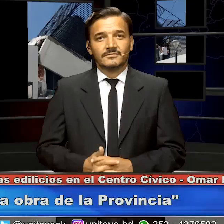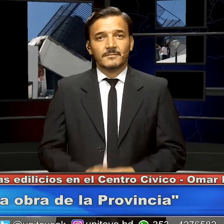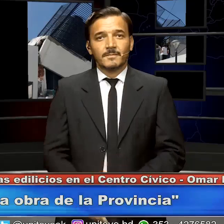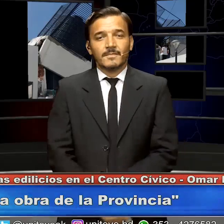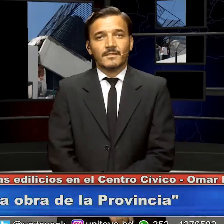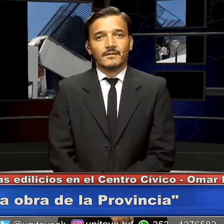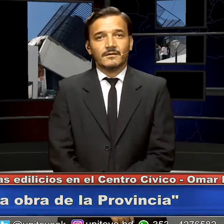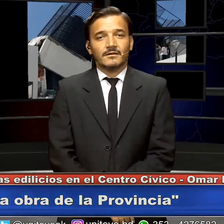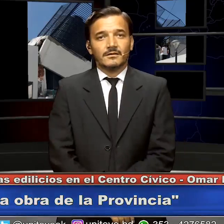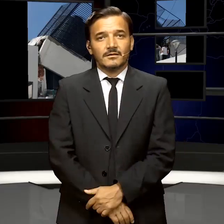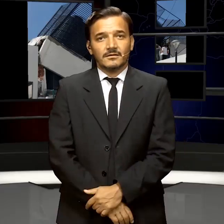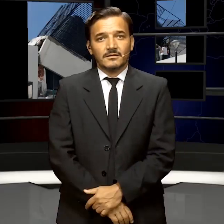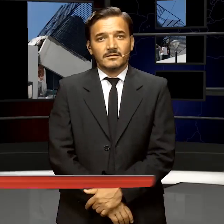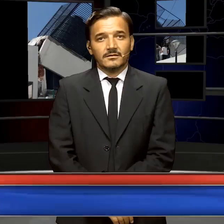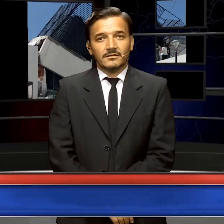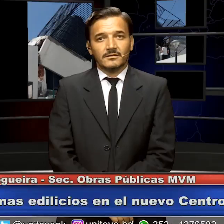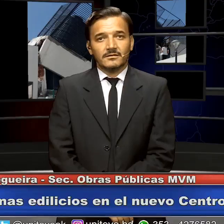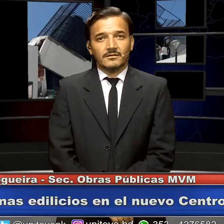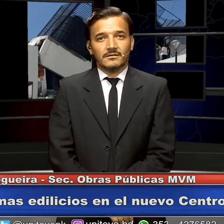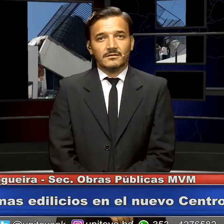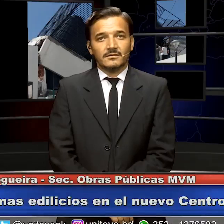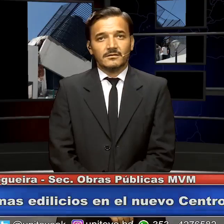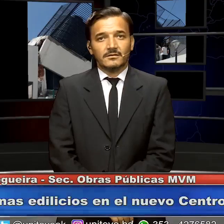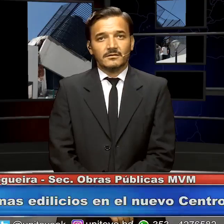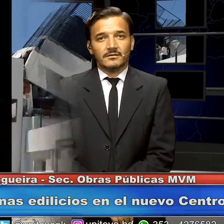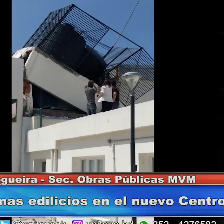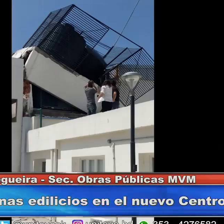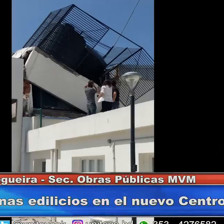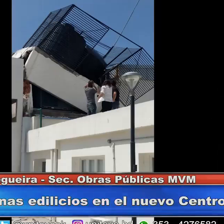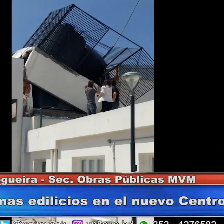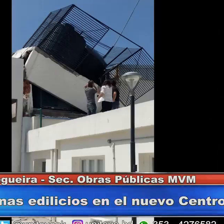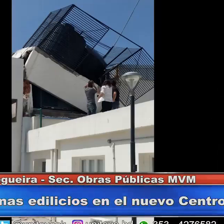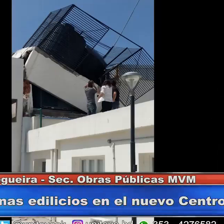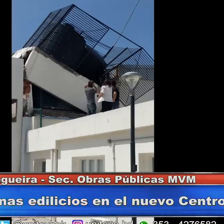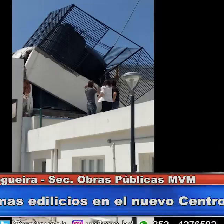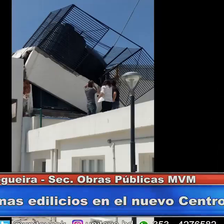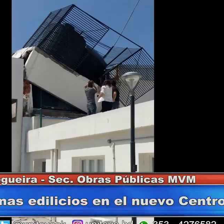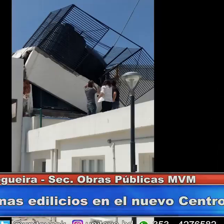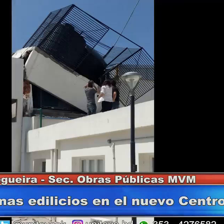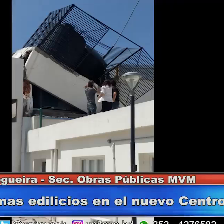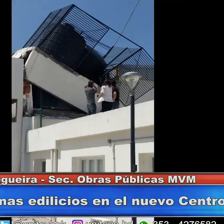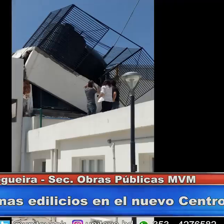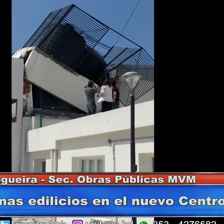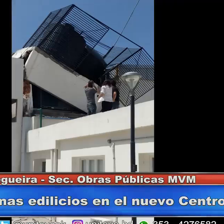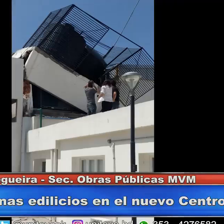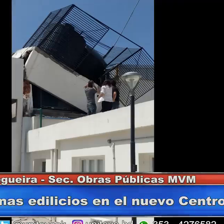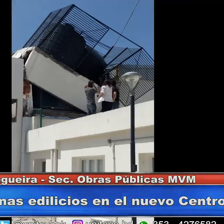estuvo inspeccionando y ahora están viendo... Primero, la manera de reabastecer agua urgente para el personal que está ahí.